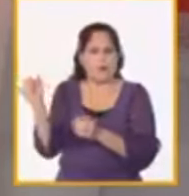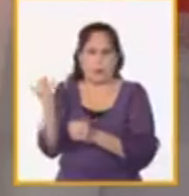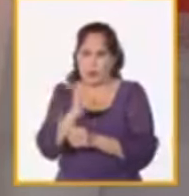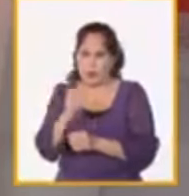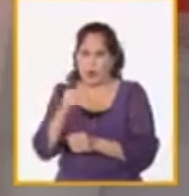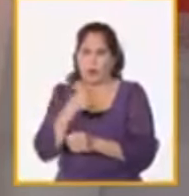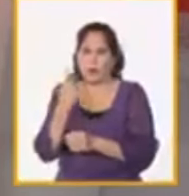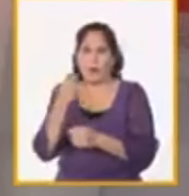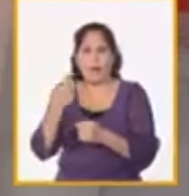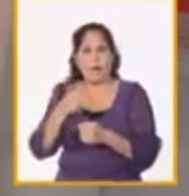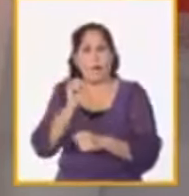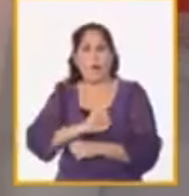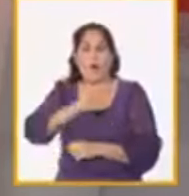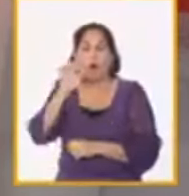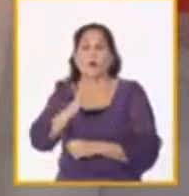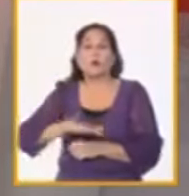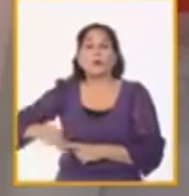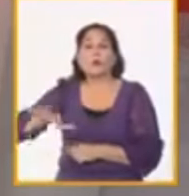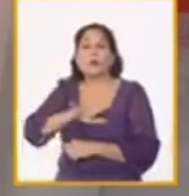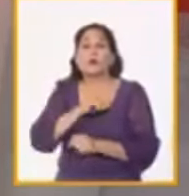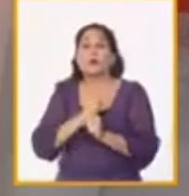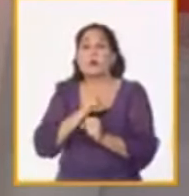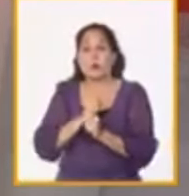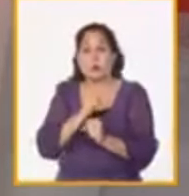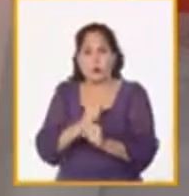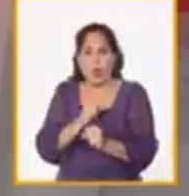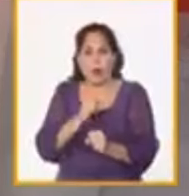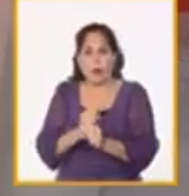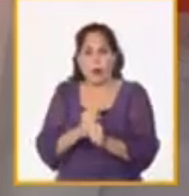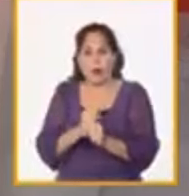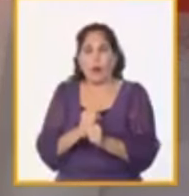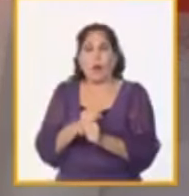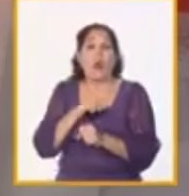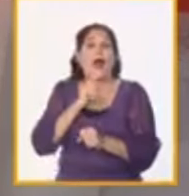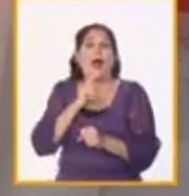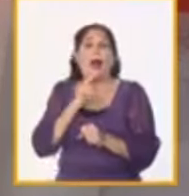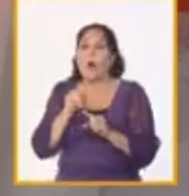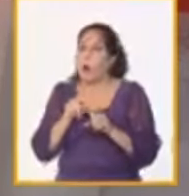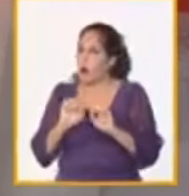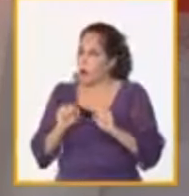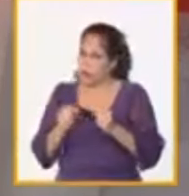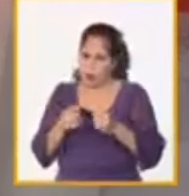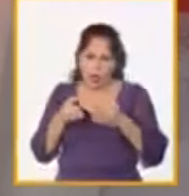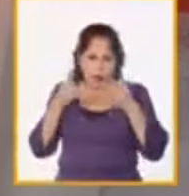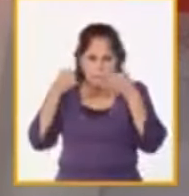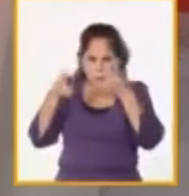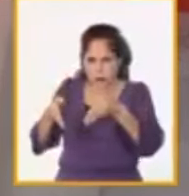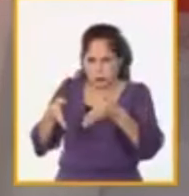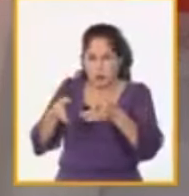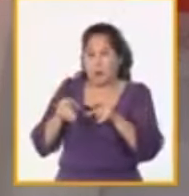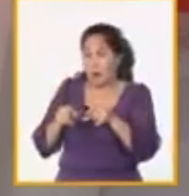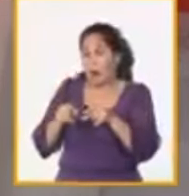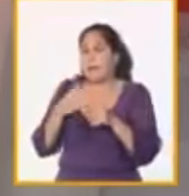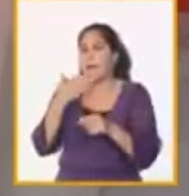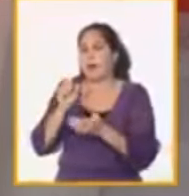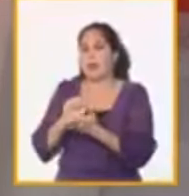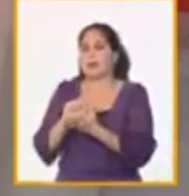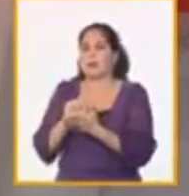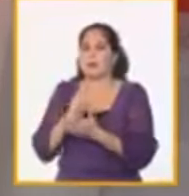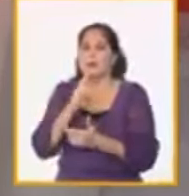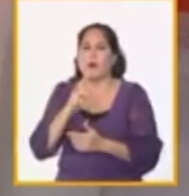lograr que todos los trabajadores del sector se pongan en función y se tracen metas para mejorar los servicios que hoy